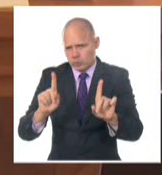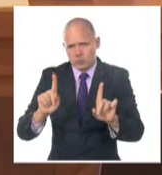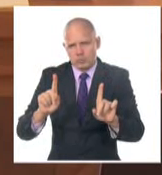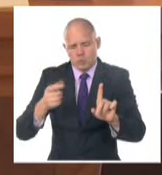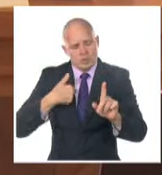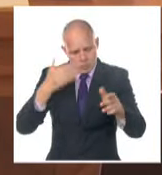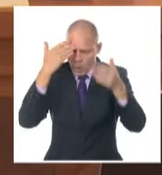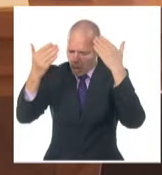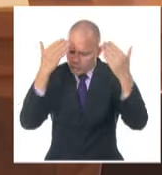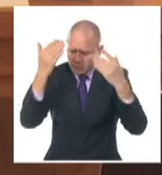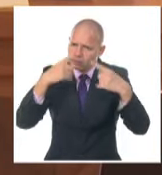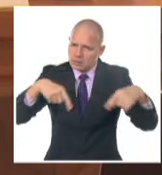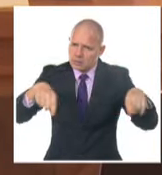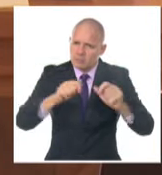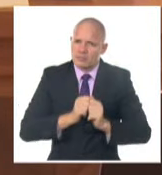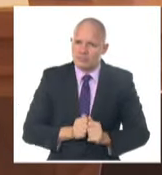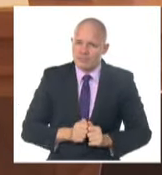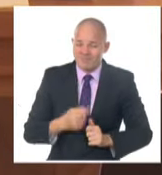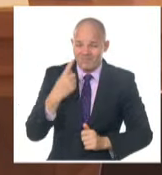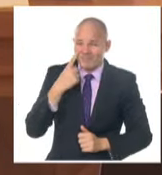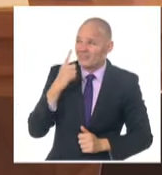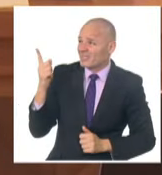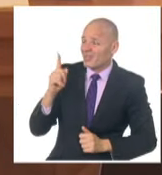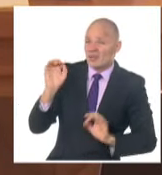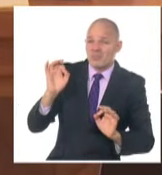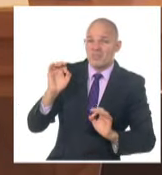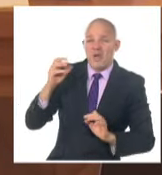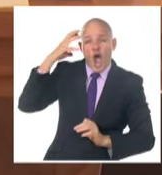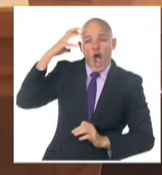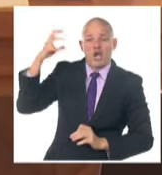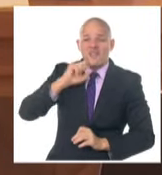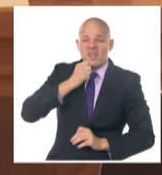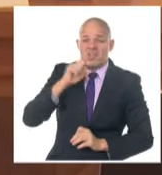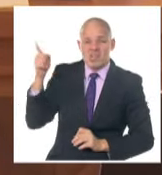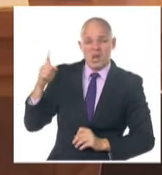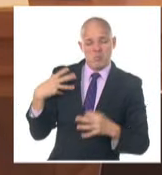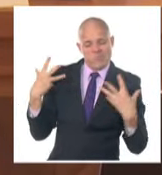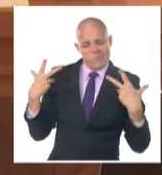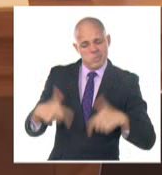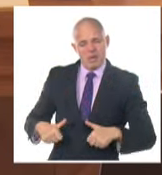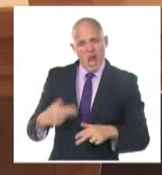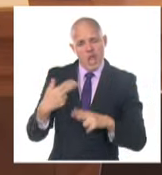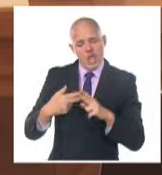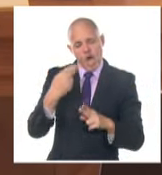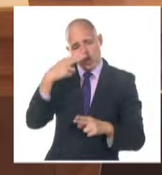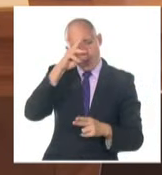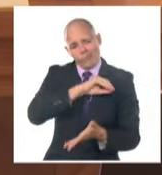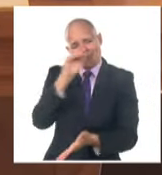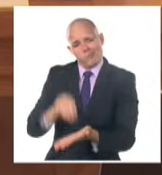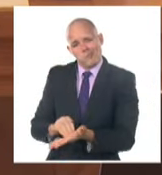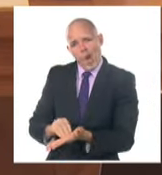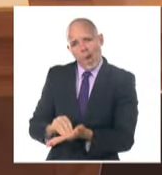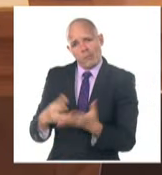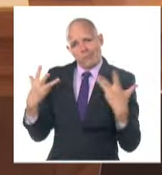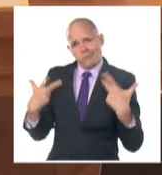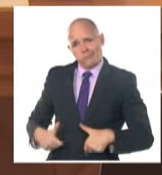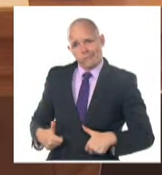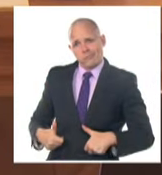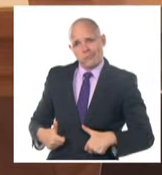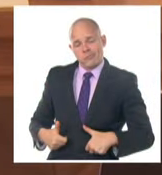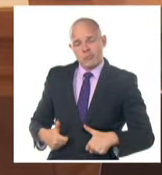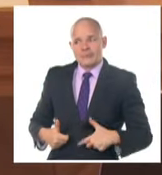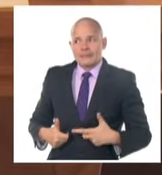acto inmoral e infundado del gobierno estadounidense, ha cortado al